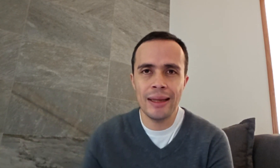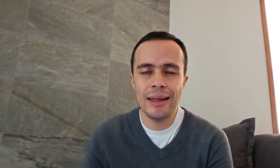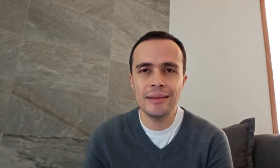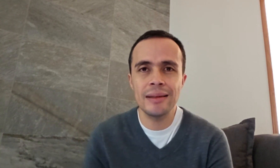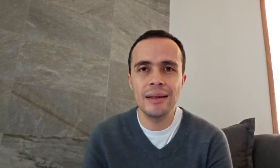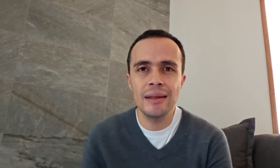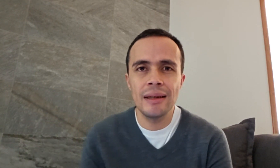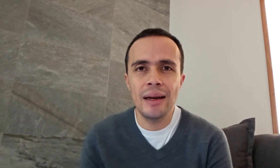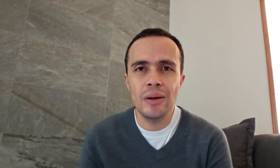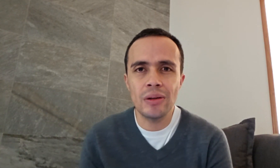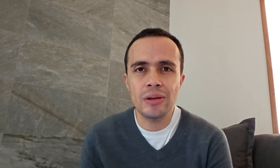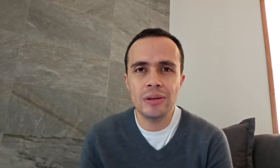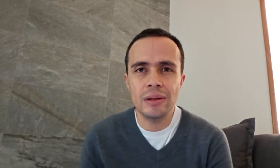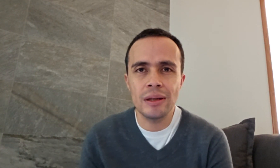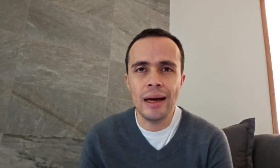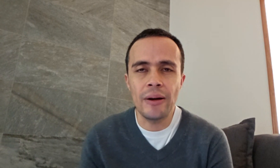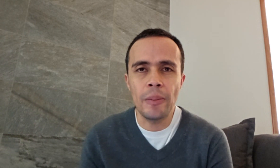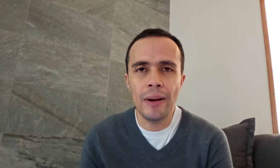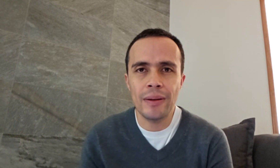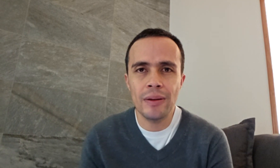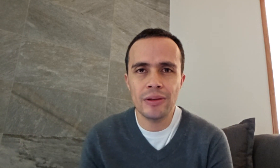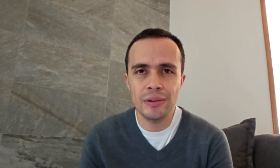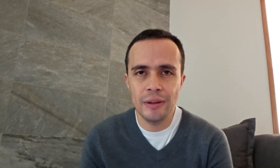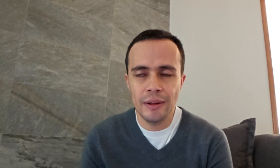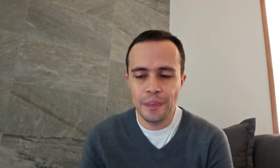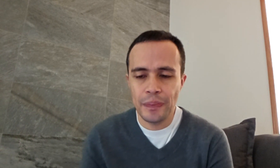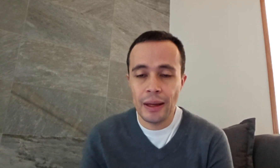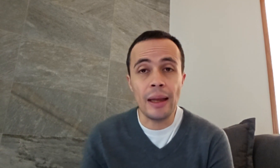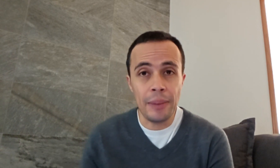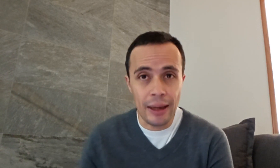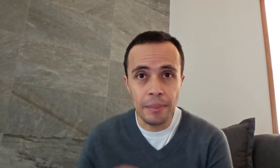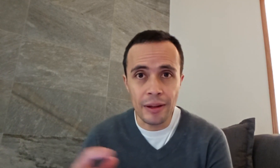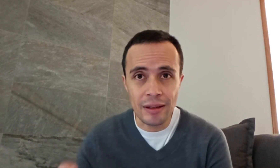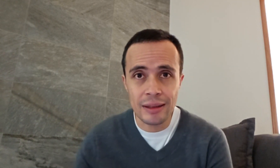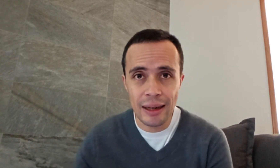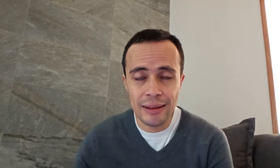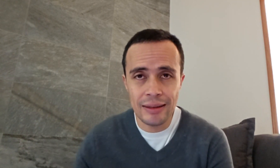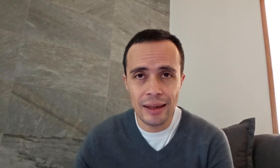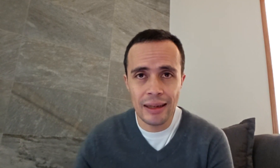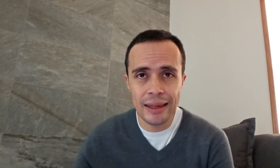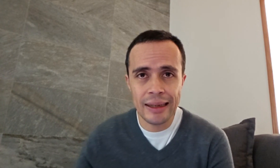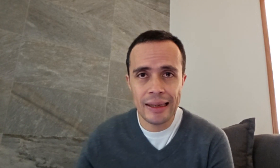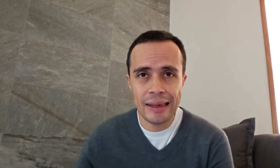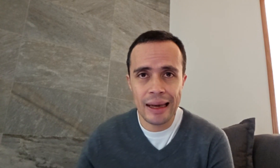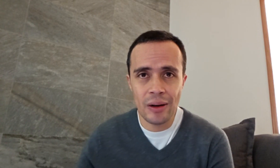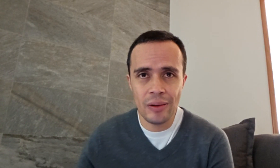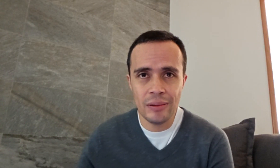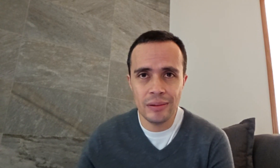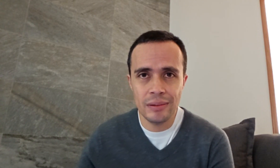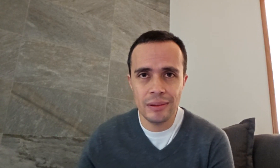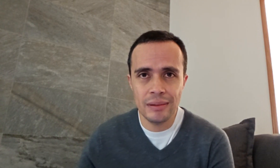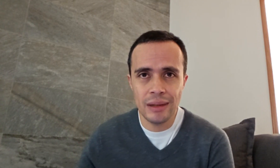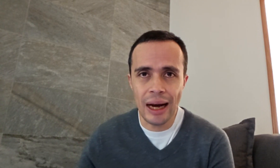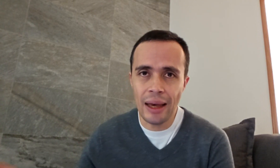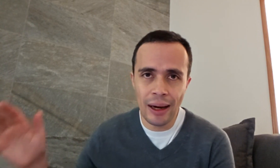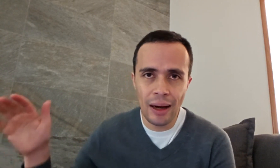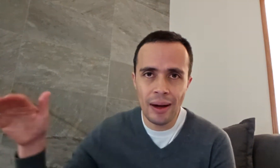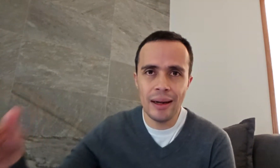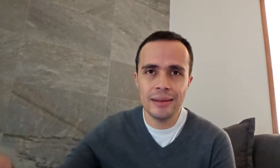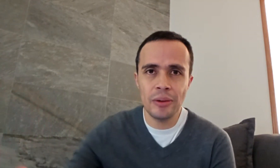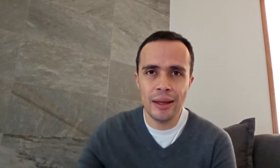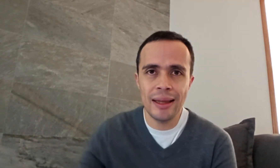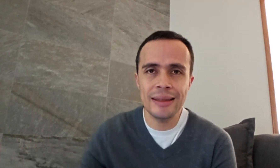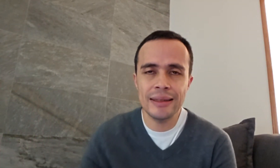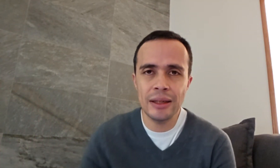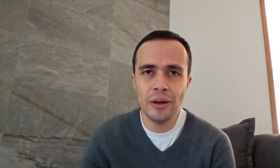bajaran avionetas en los aeropuertos y también en pistas clandestinas en Quintana Roo. Ahí